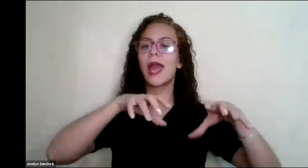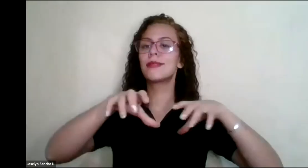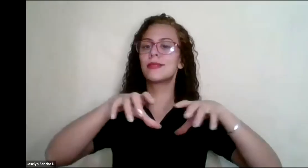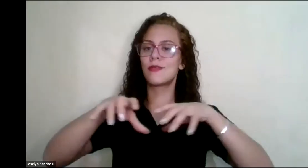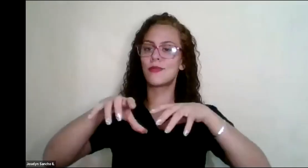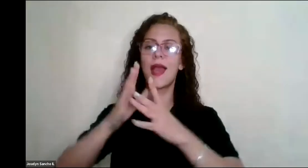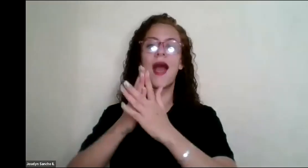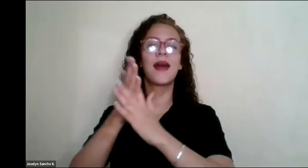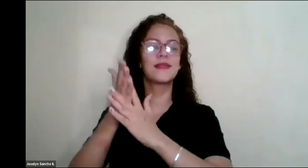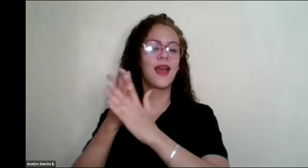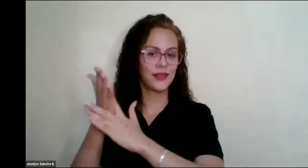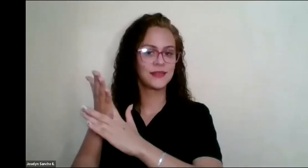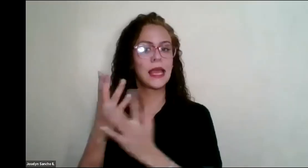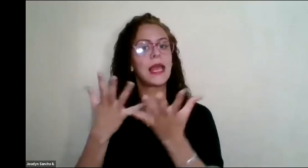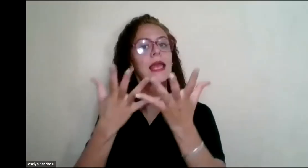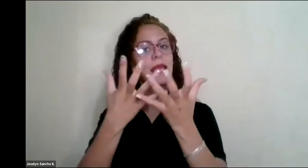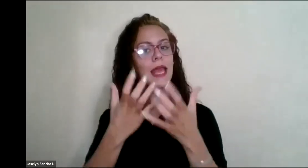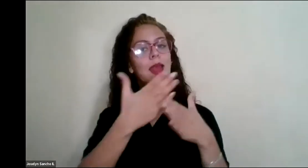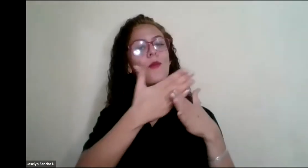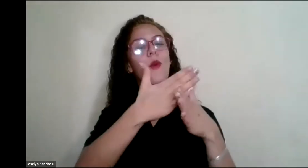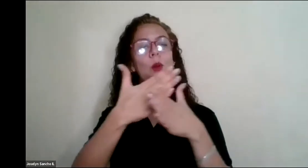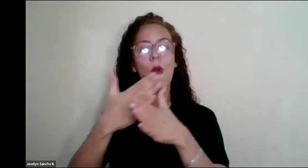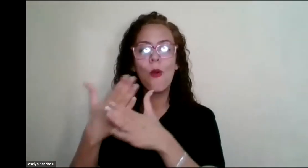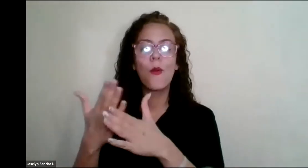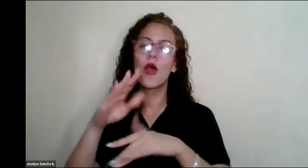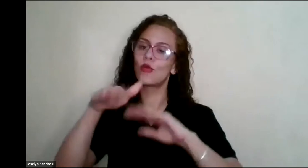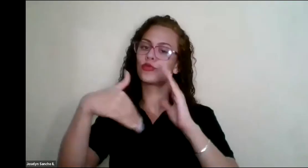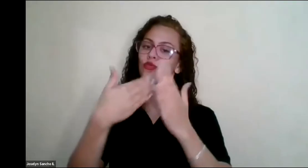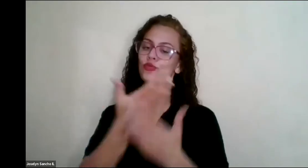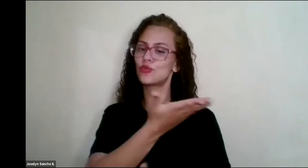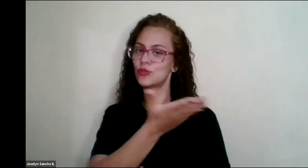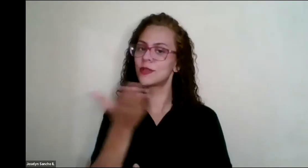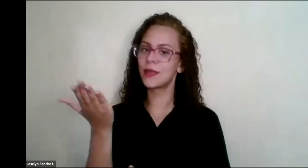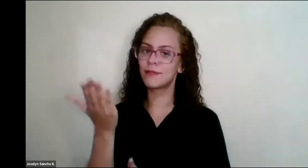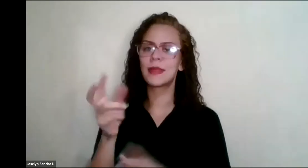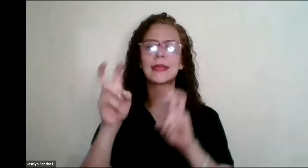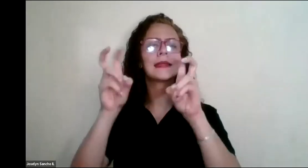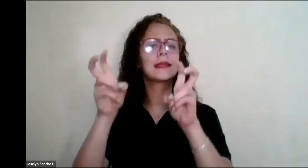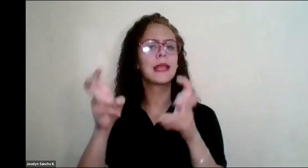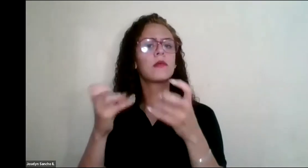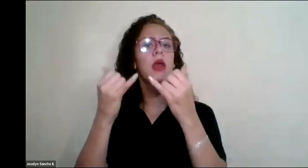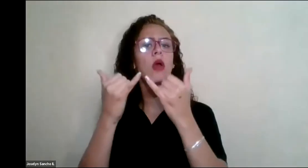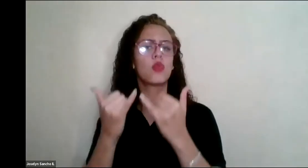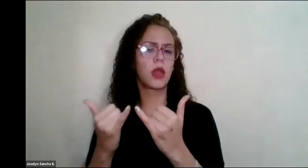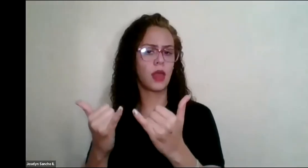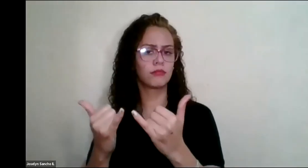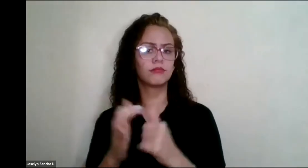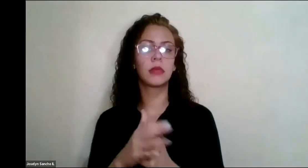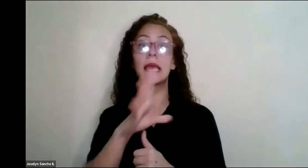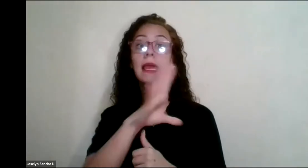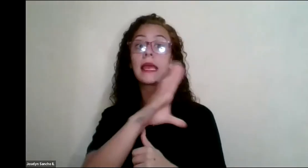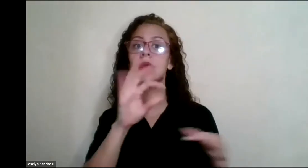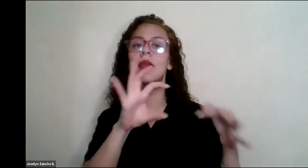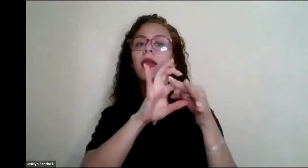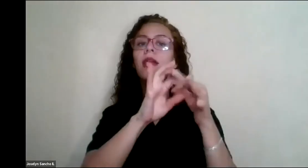de las cuales queremos compartir con todos y todas ustedes temas de actualidad y